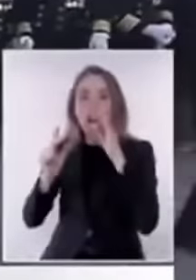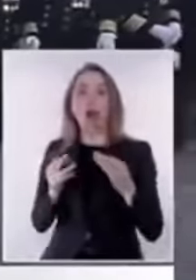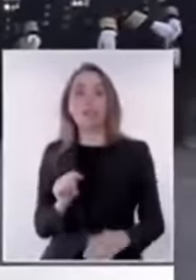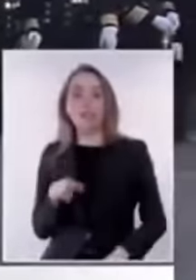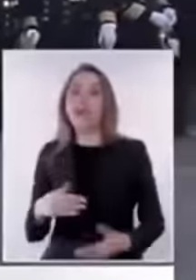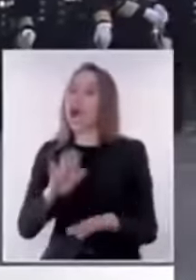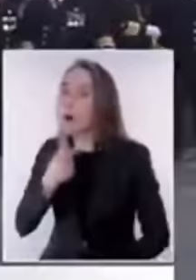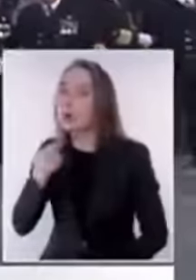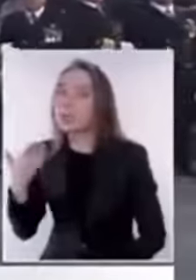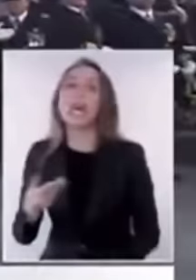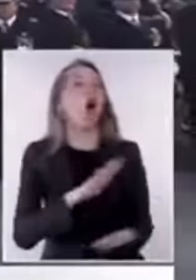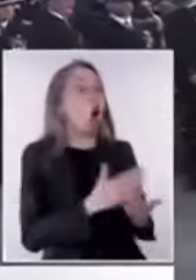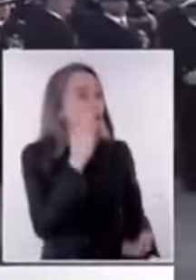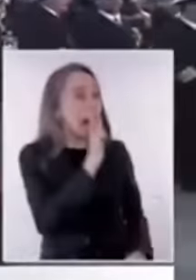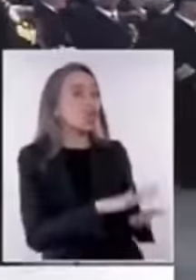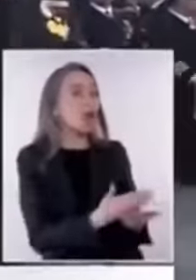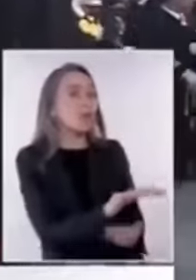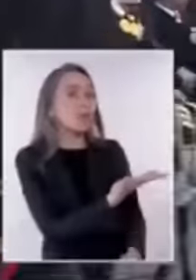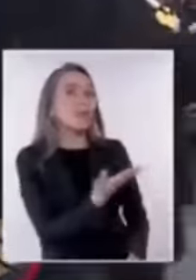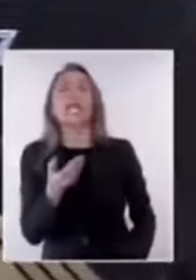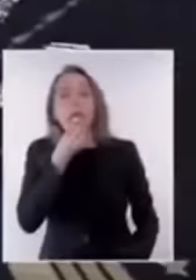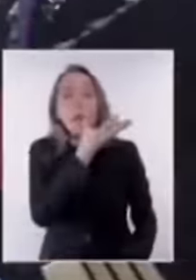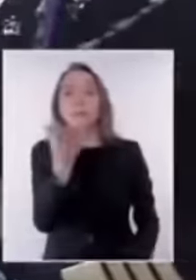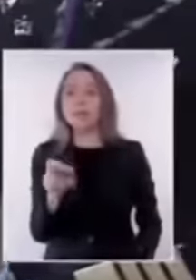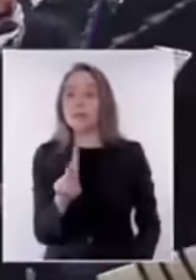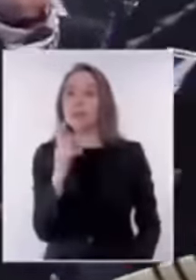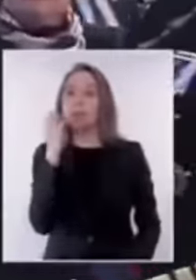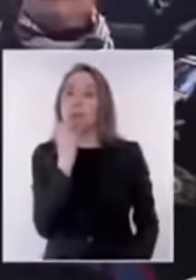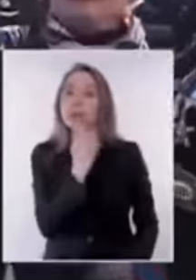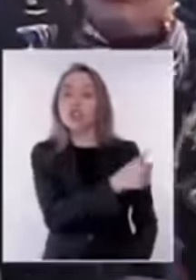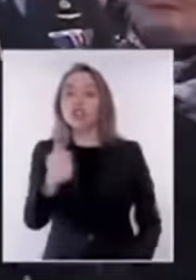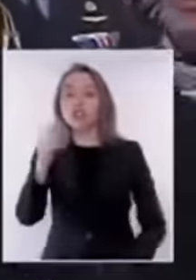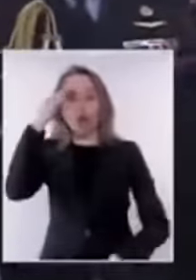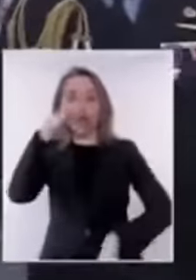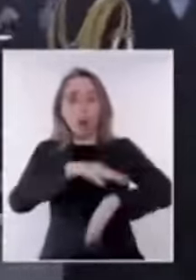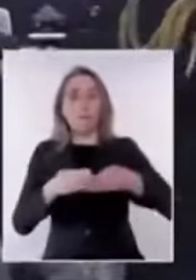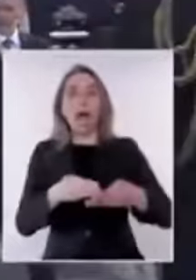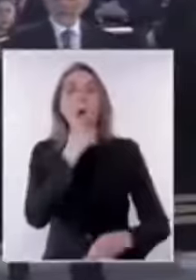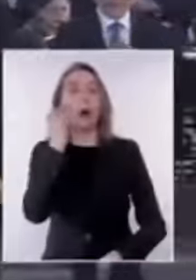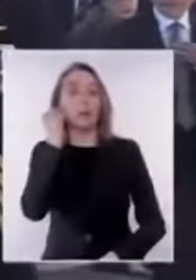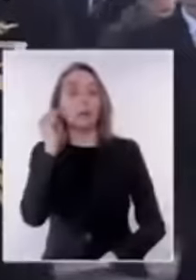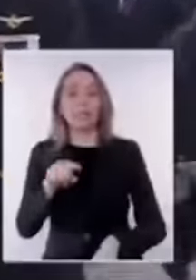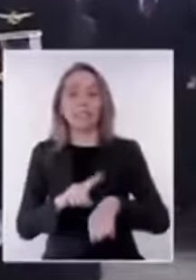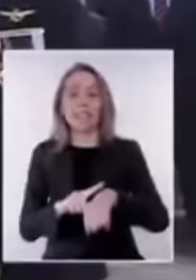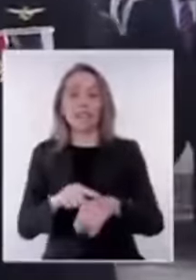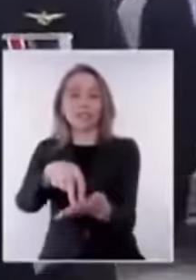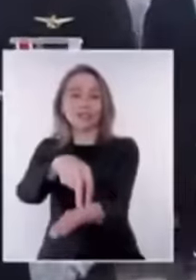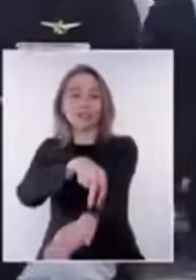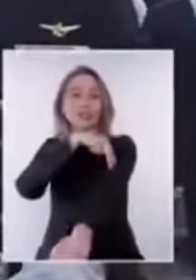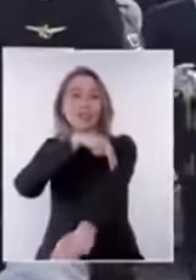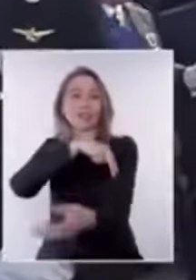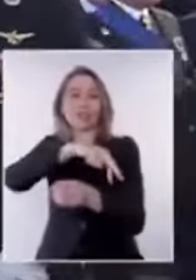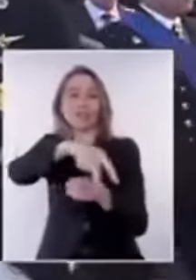todo. Igual yo creo que en parte era por la transmisión de la Armada. A ver qué dice el señor presidente. A lo largo del